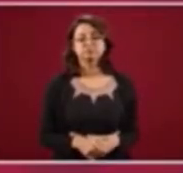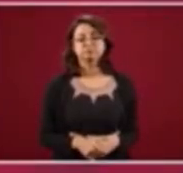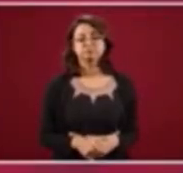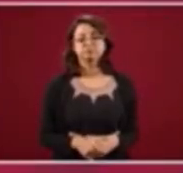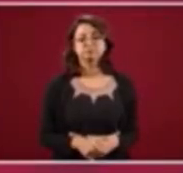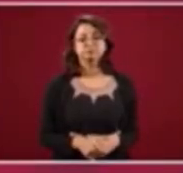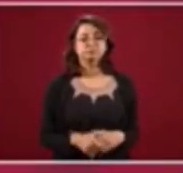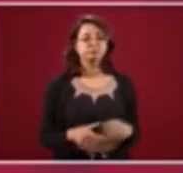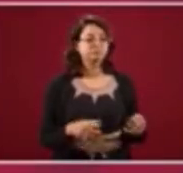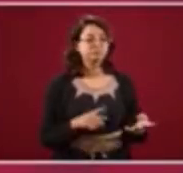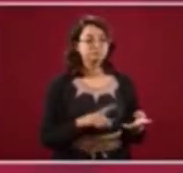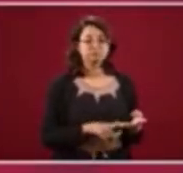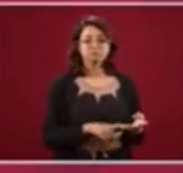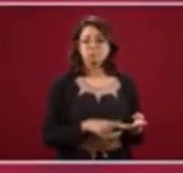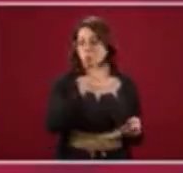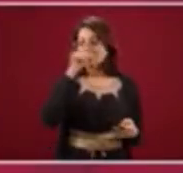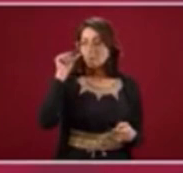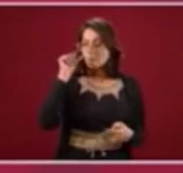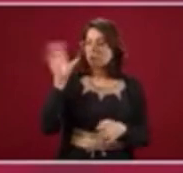estuvieron en contra de Juárez,